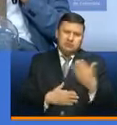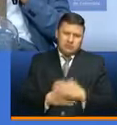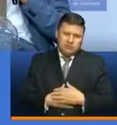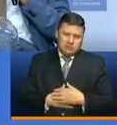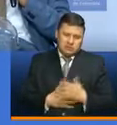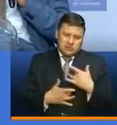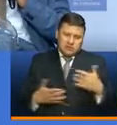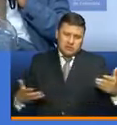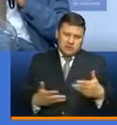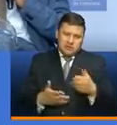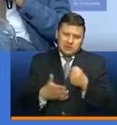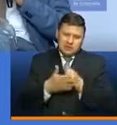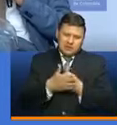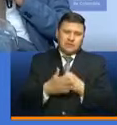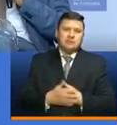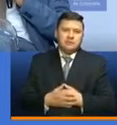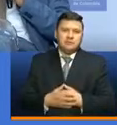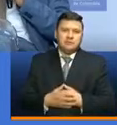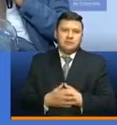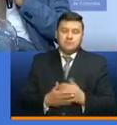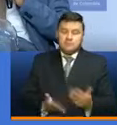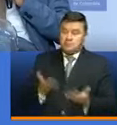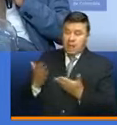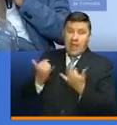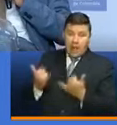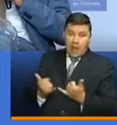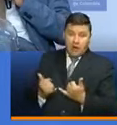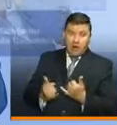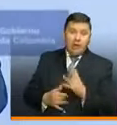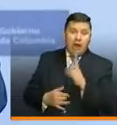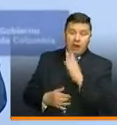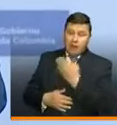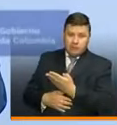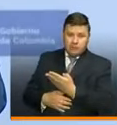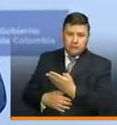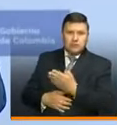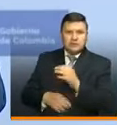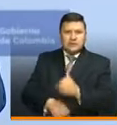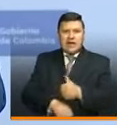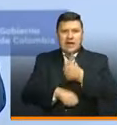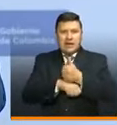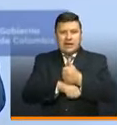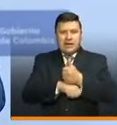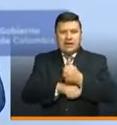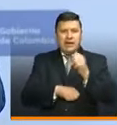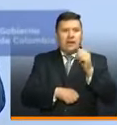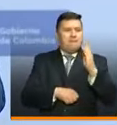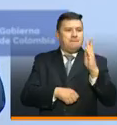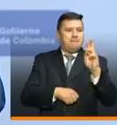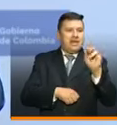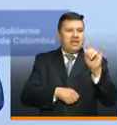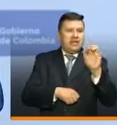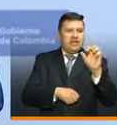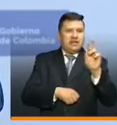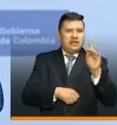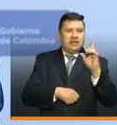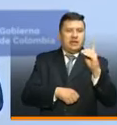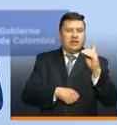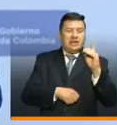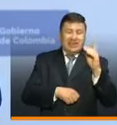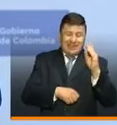esta colaboración y este empuje. Le paso ahora la palabra a la rectora de la EAM, Brigitte, de quien puedo